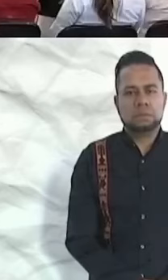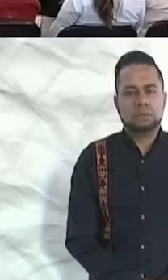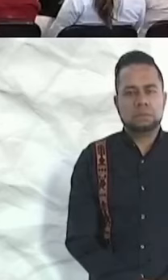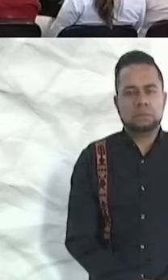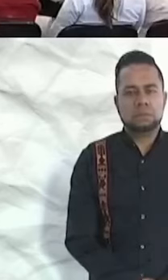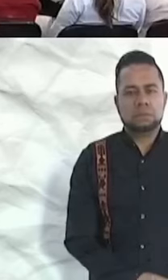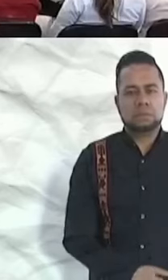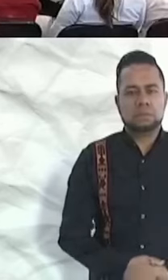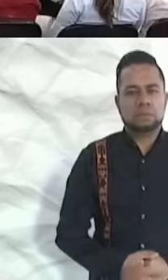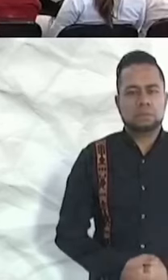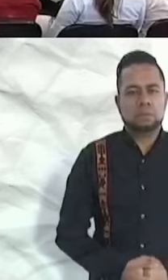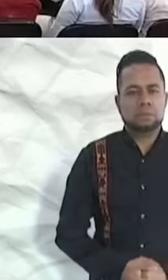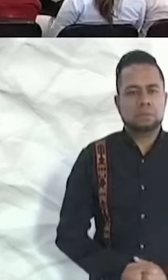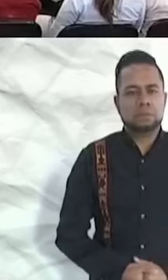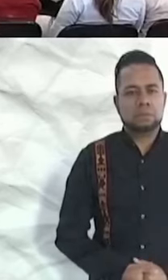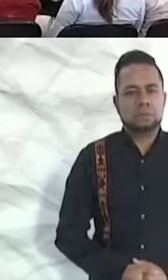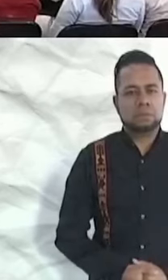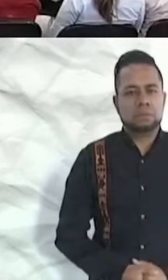¡No!